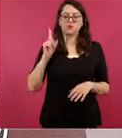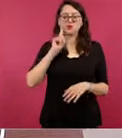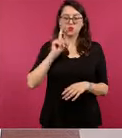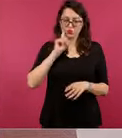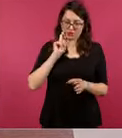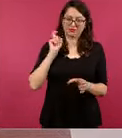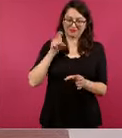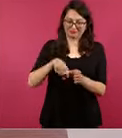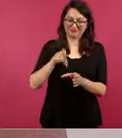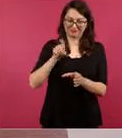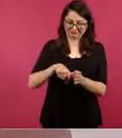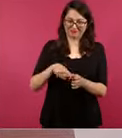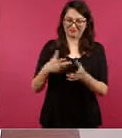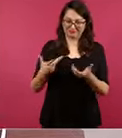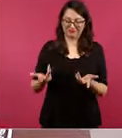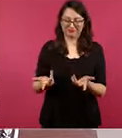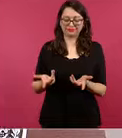y